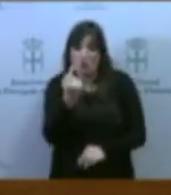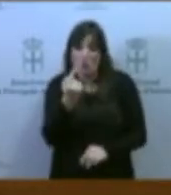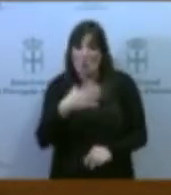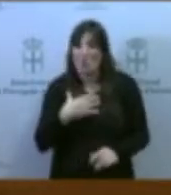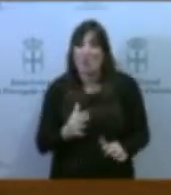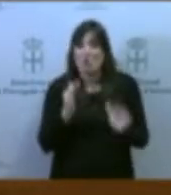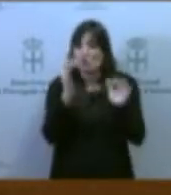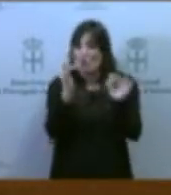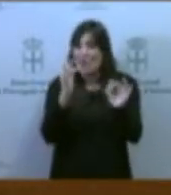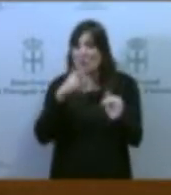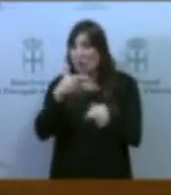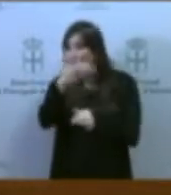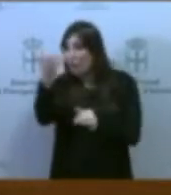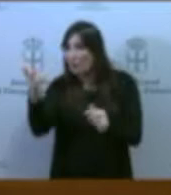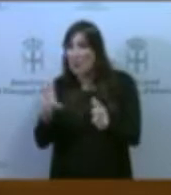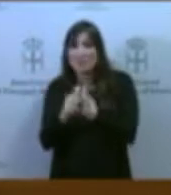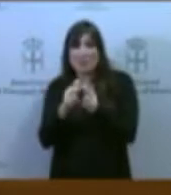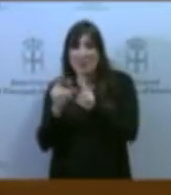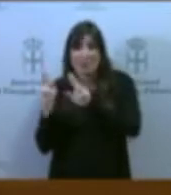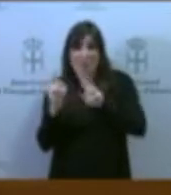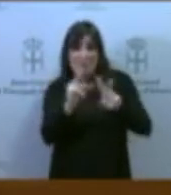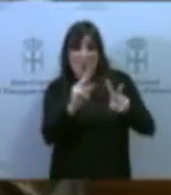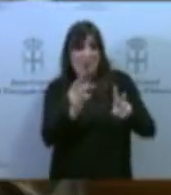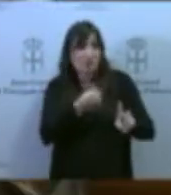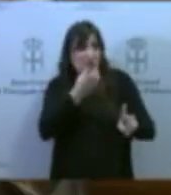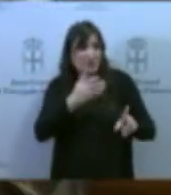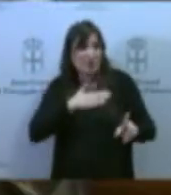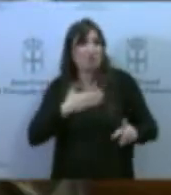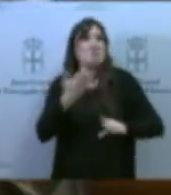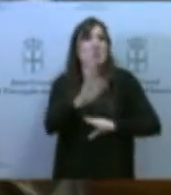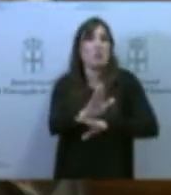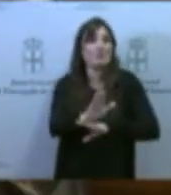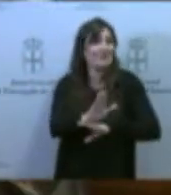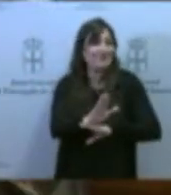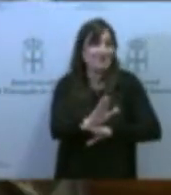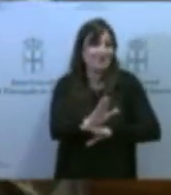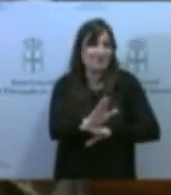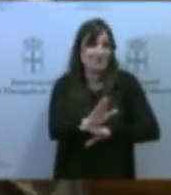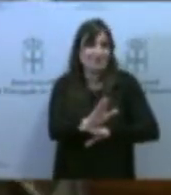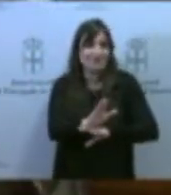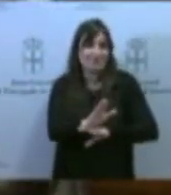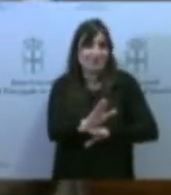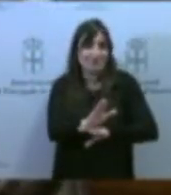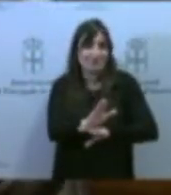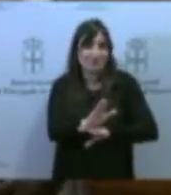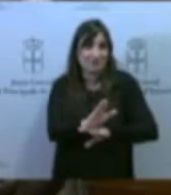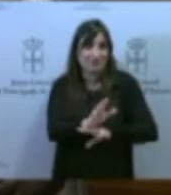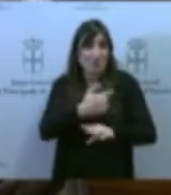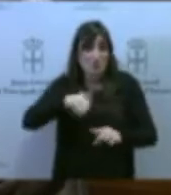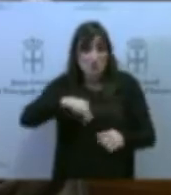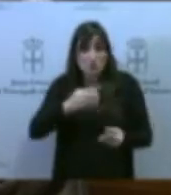ustedes. La sociedad ya no se siente representada por ustedes. Nosotros pensamos que en una